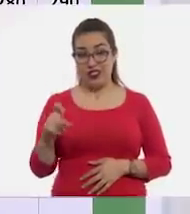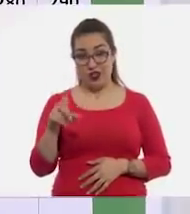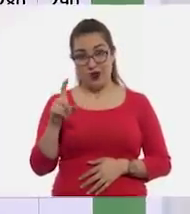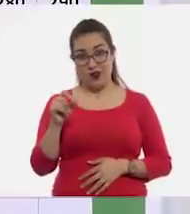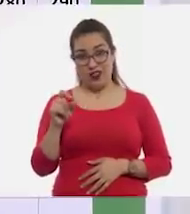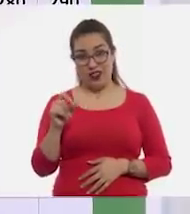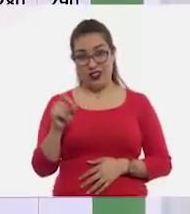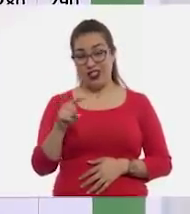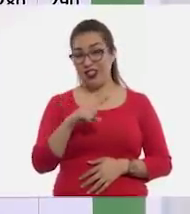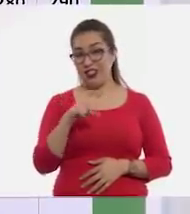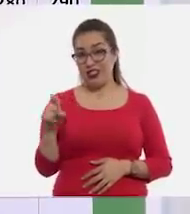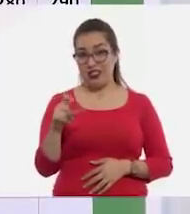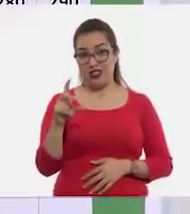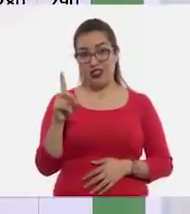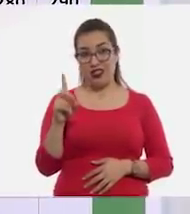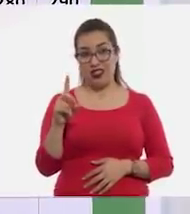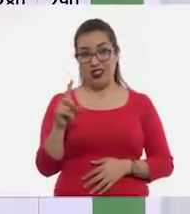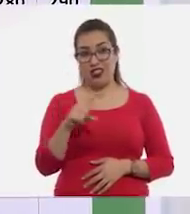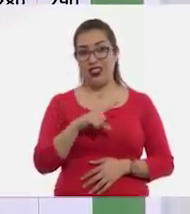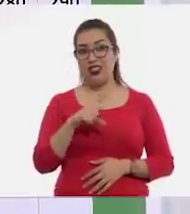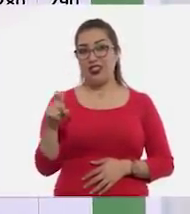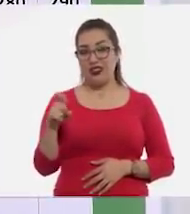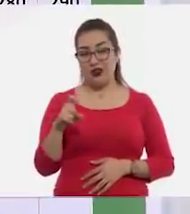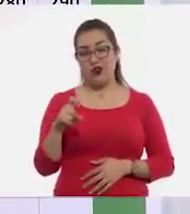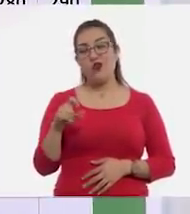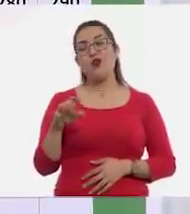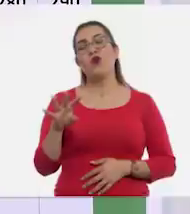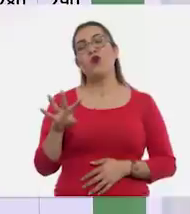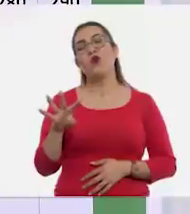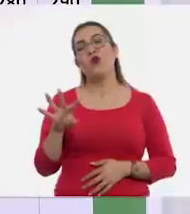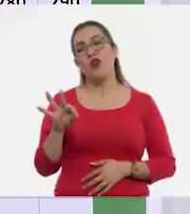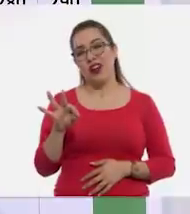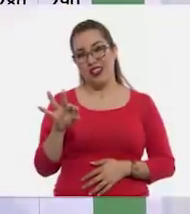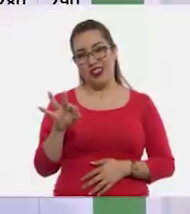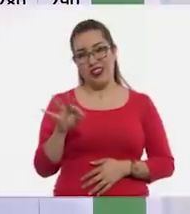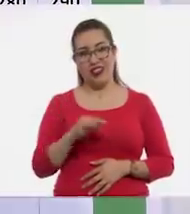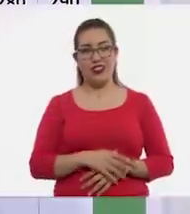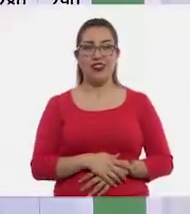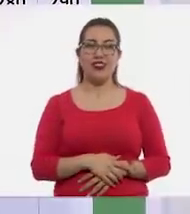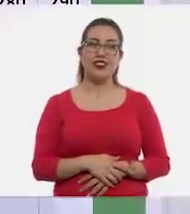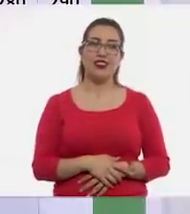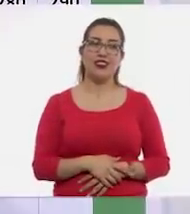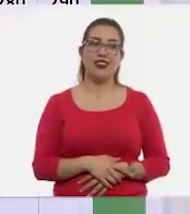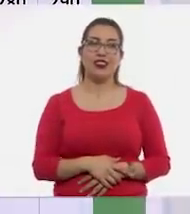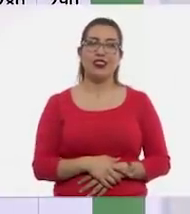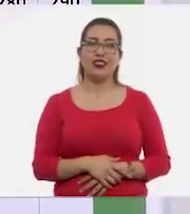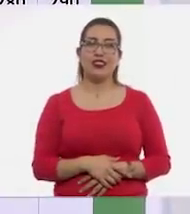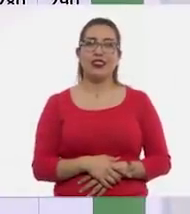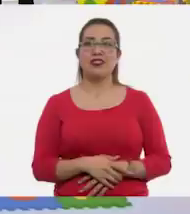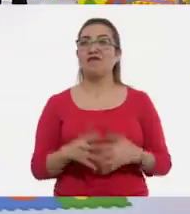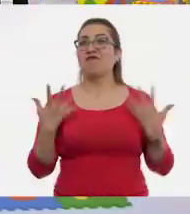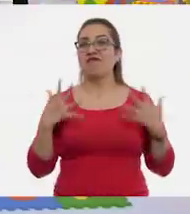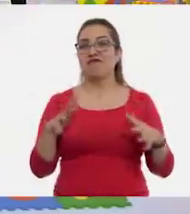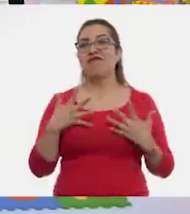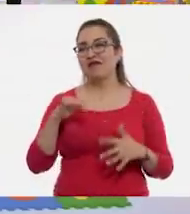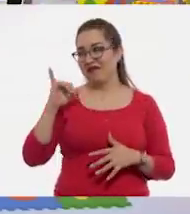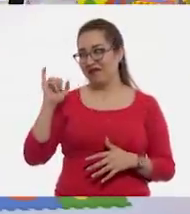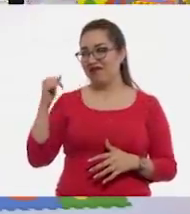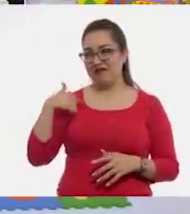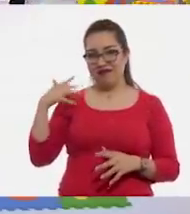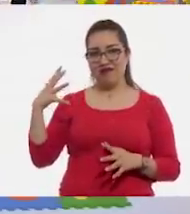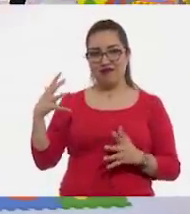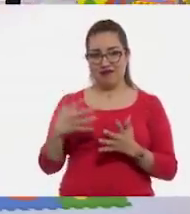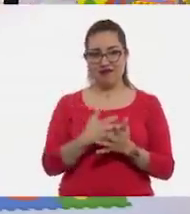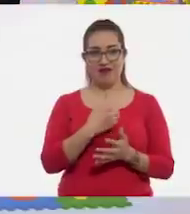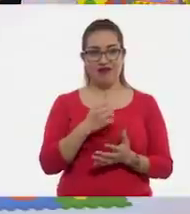120, 130 y 140. Oh, muy bien. Sí me ganaste. Ahora, si se dieron cuenta,